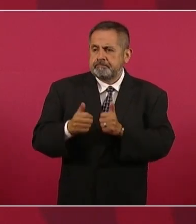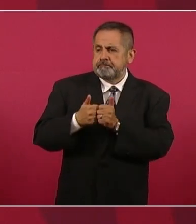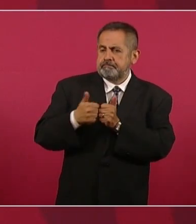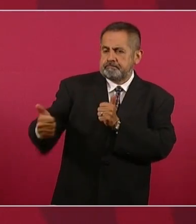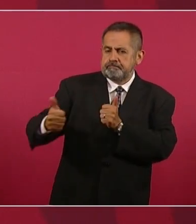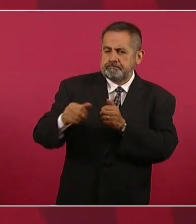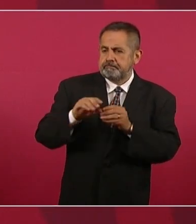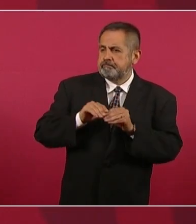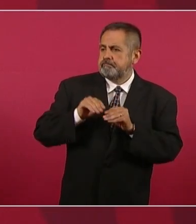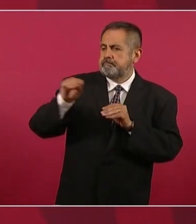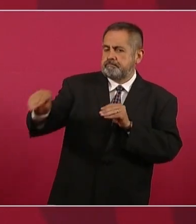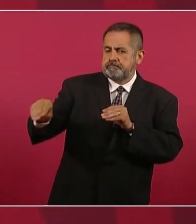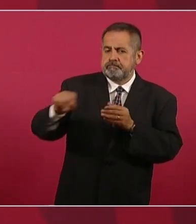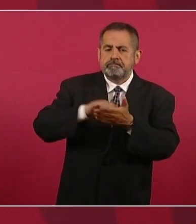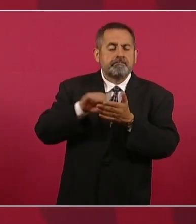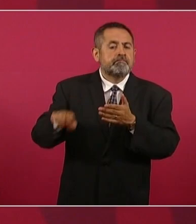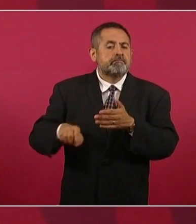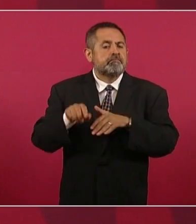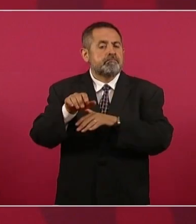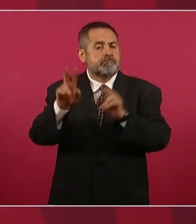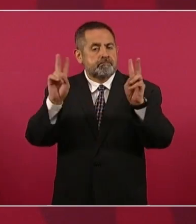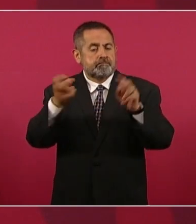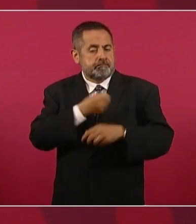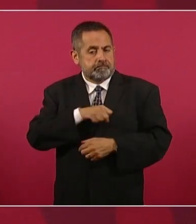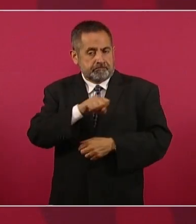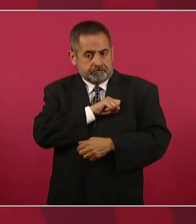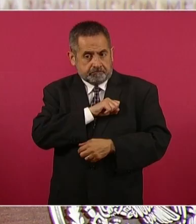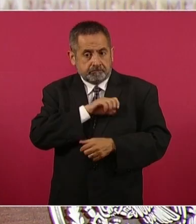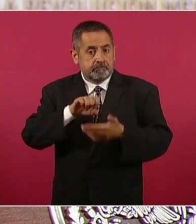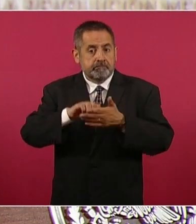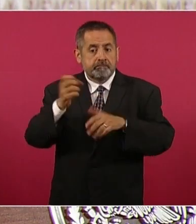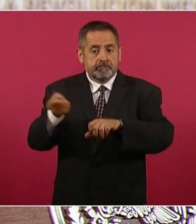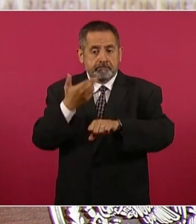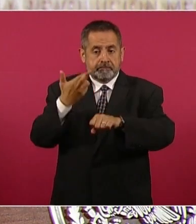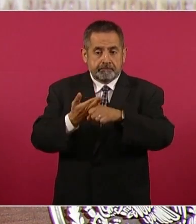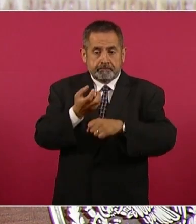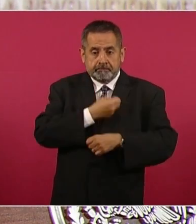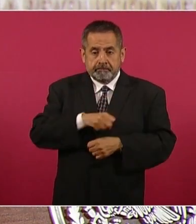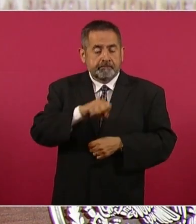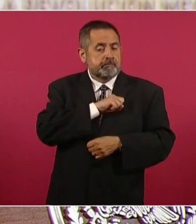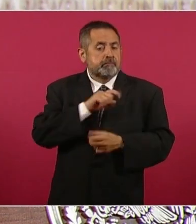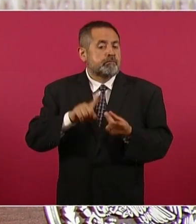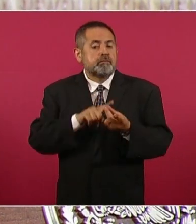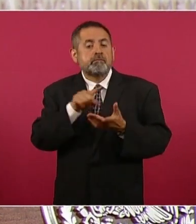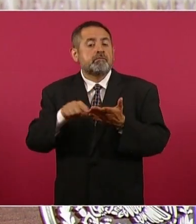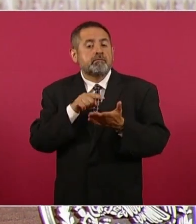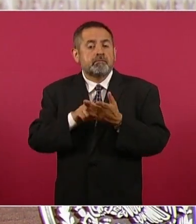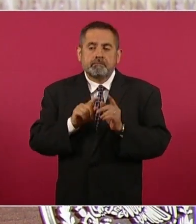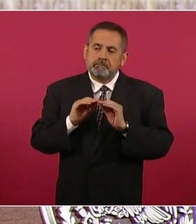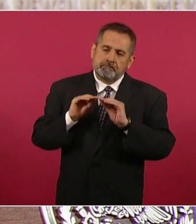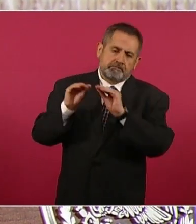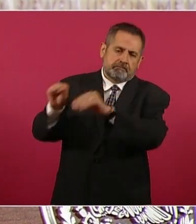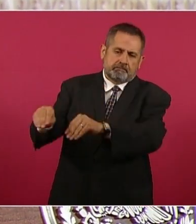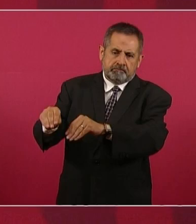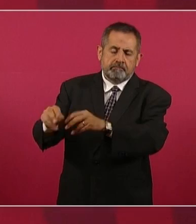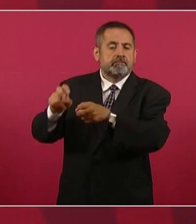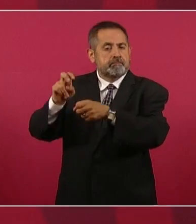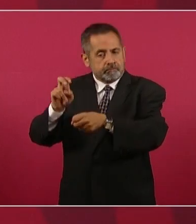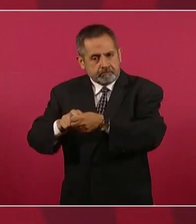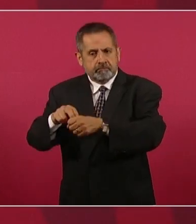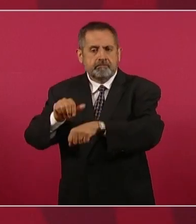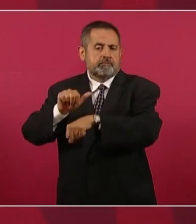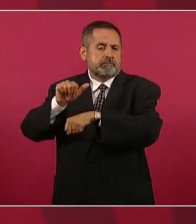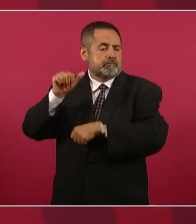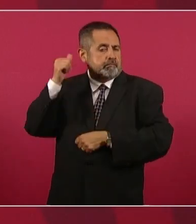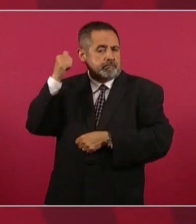descentralización en salud. Ya la Secretaría de Salud está en Acapulco.